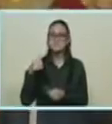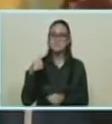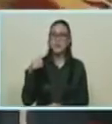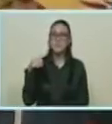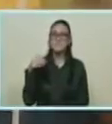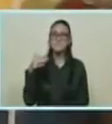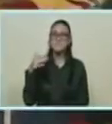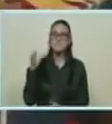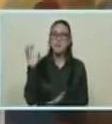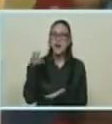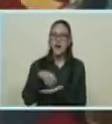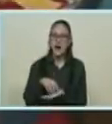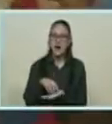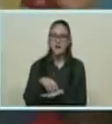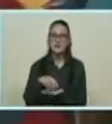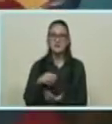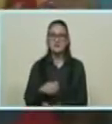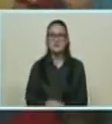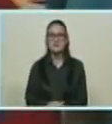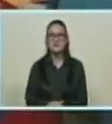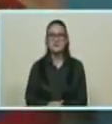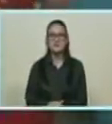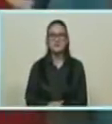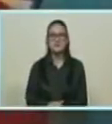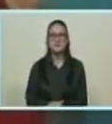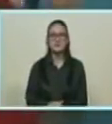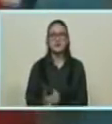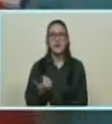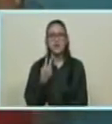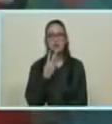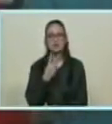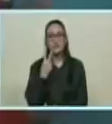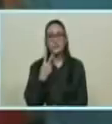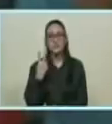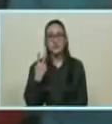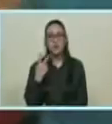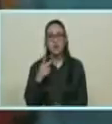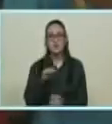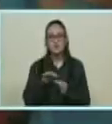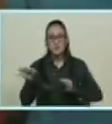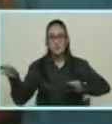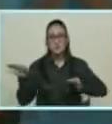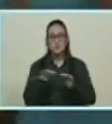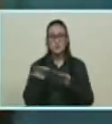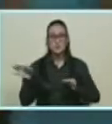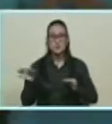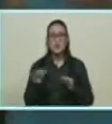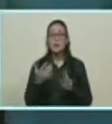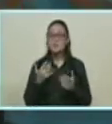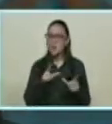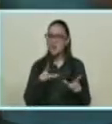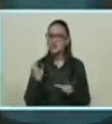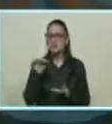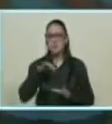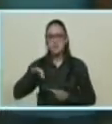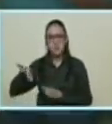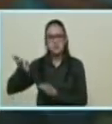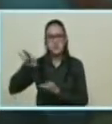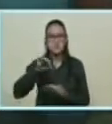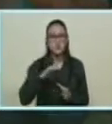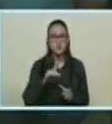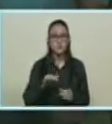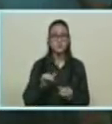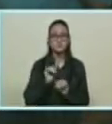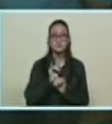eje de los Valles de Aragua. Aquí hay 222 hectáreas que se pueden producir y que, bueno, después que